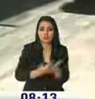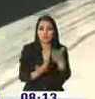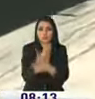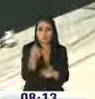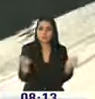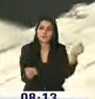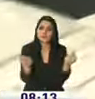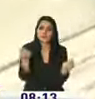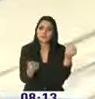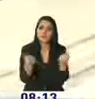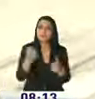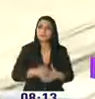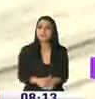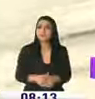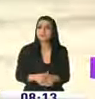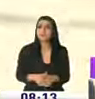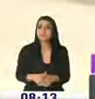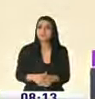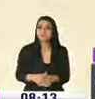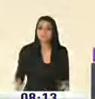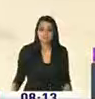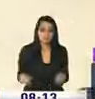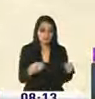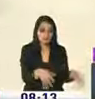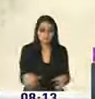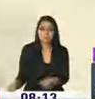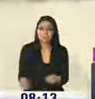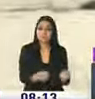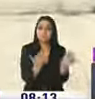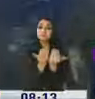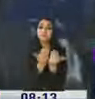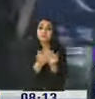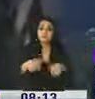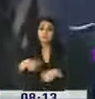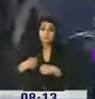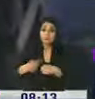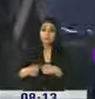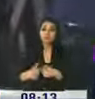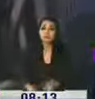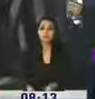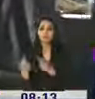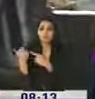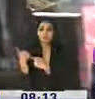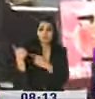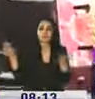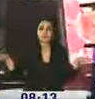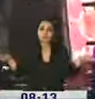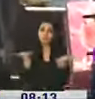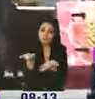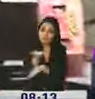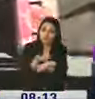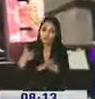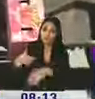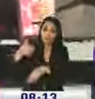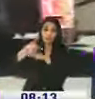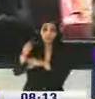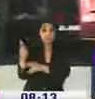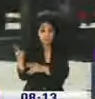Sin lugar a dudas, el adecuado manejo de los desperdicios generados en la capital es una responsabilidad compartida entre